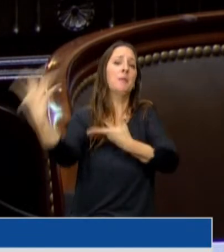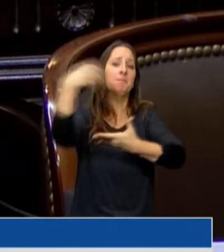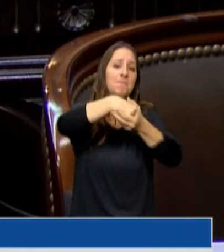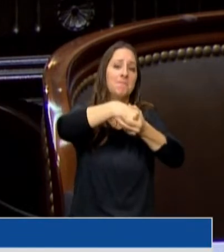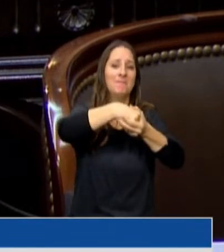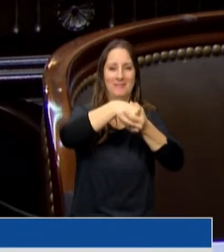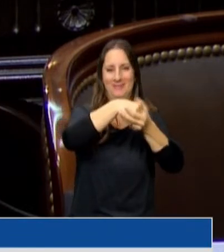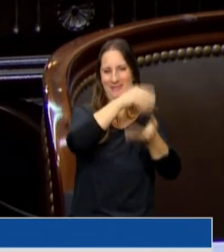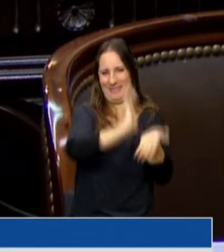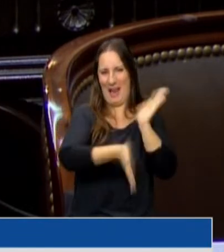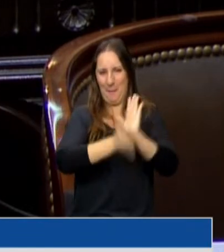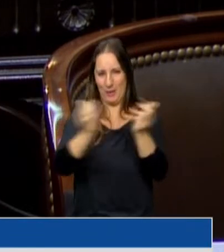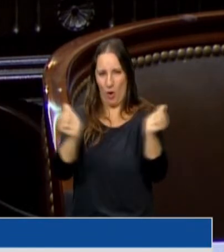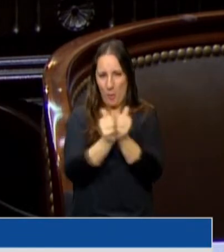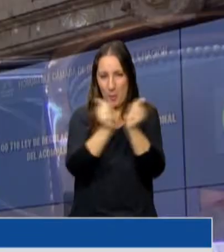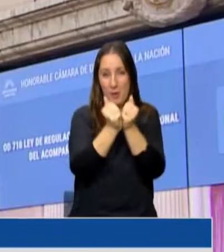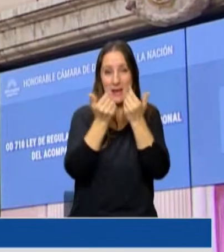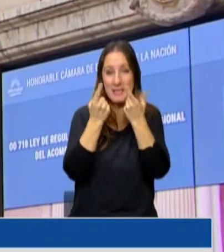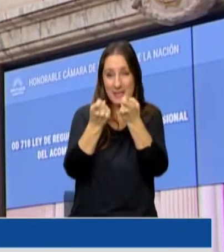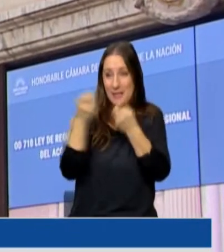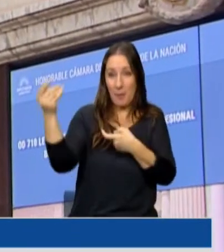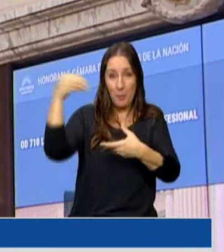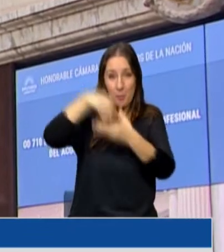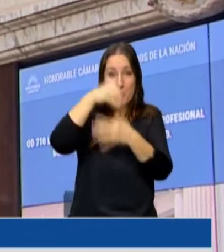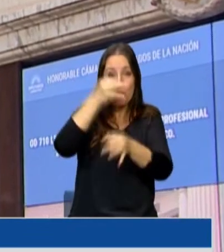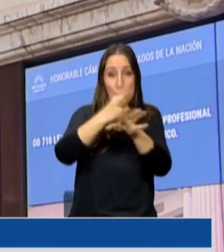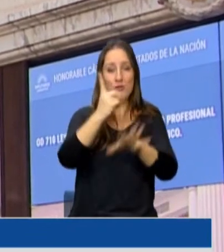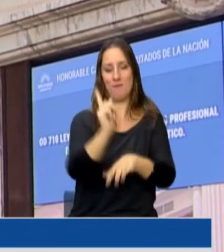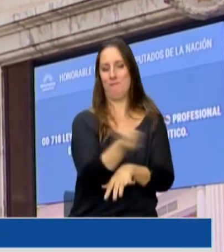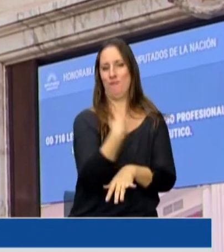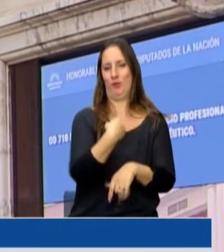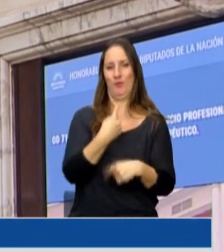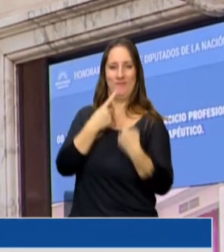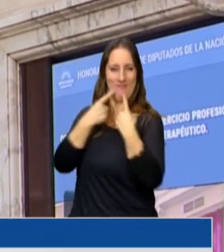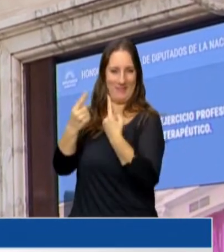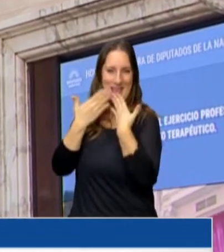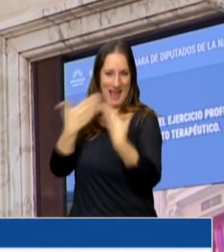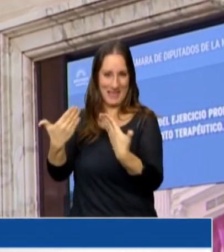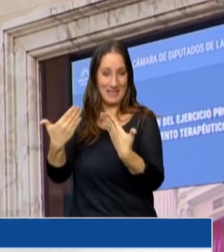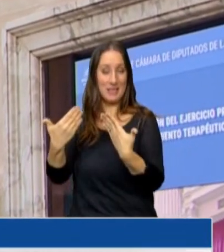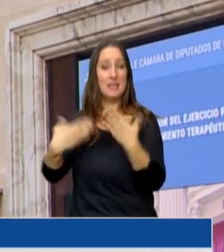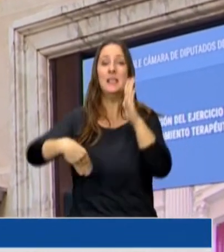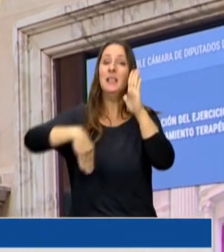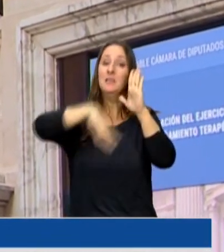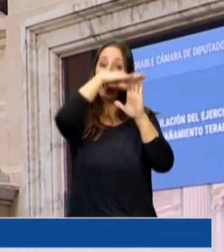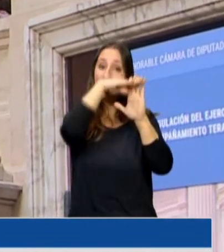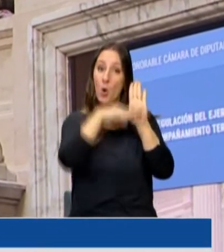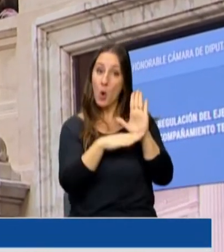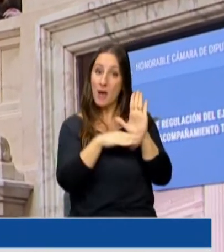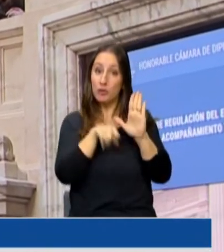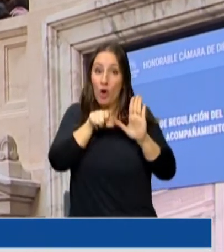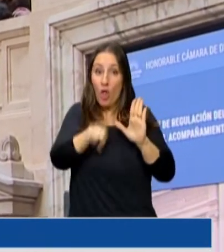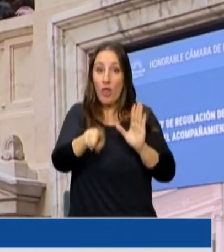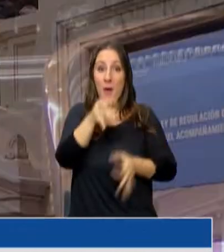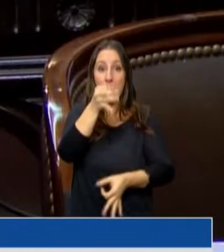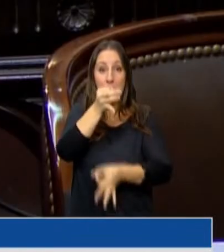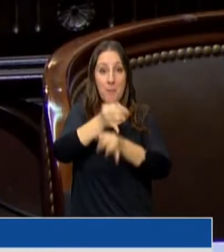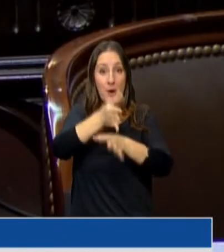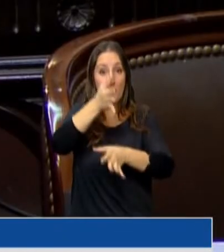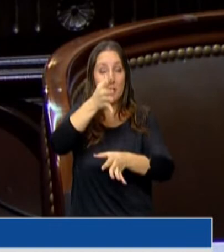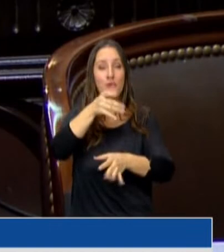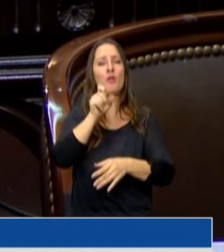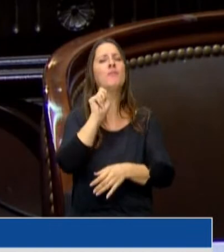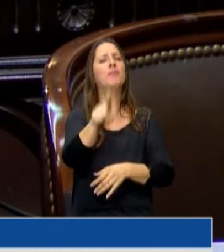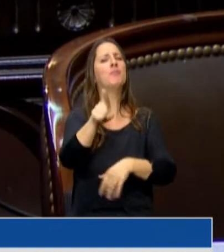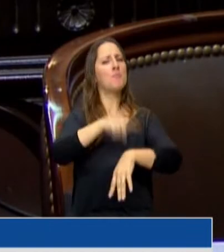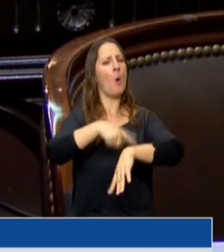de su aporte profesional. Y la regulación de esta profesión se